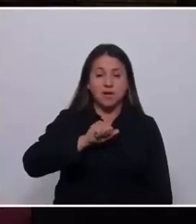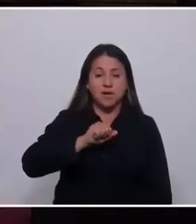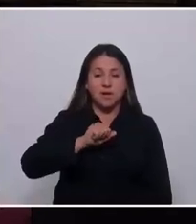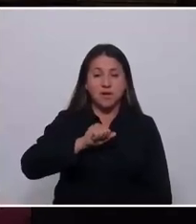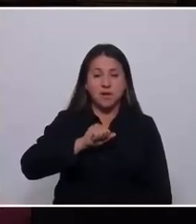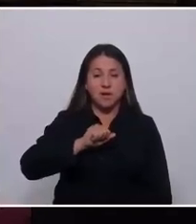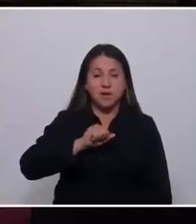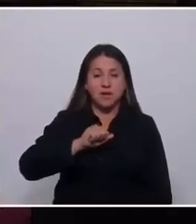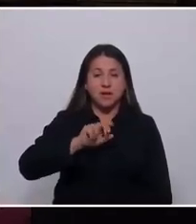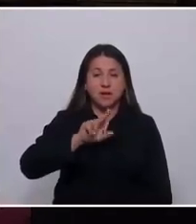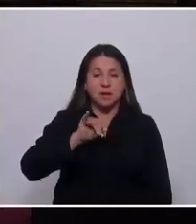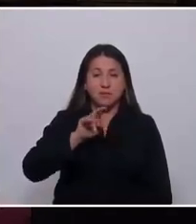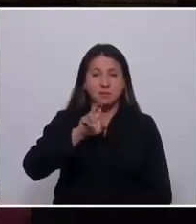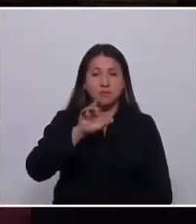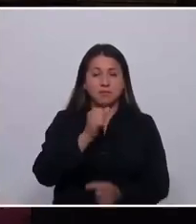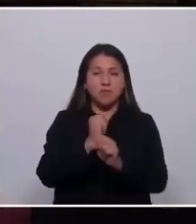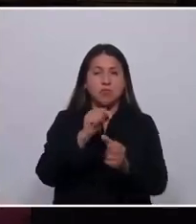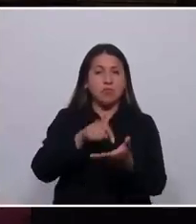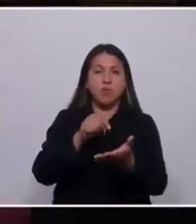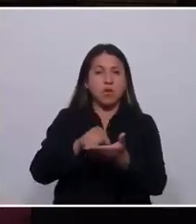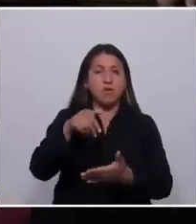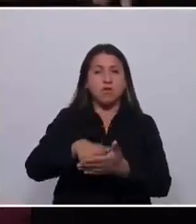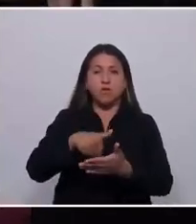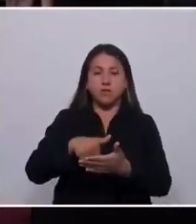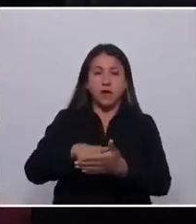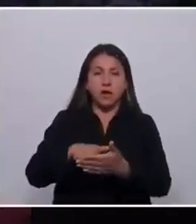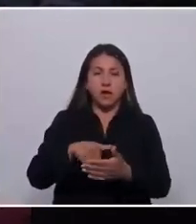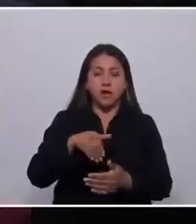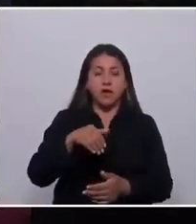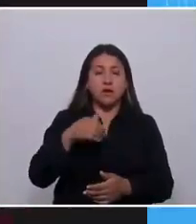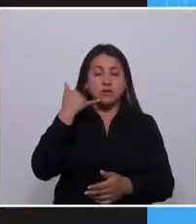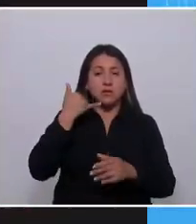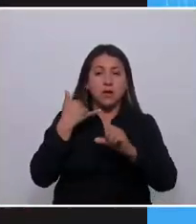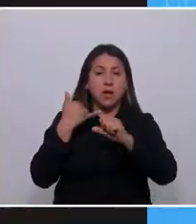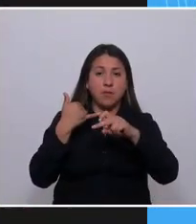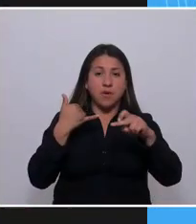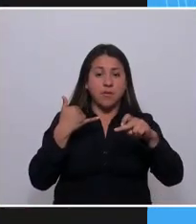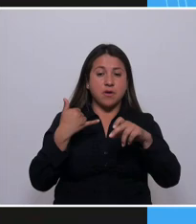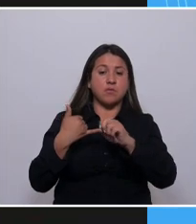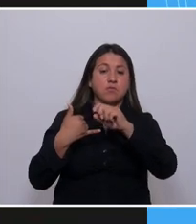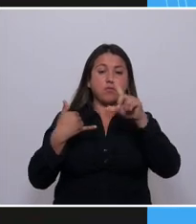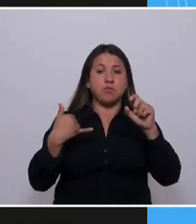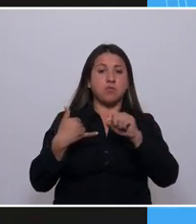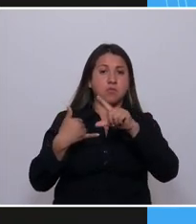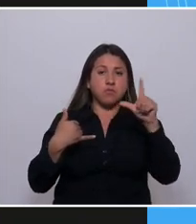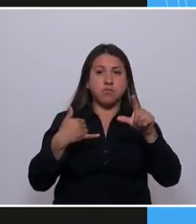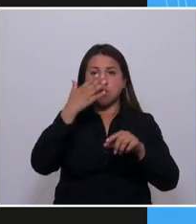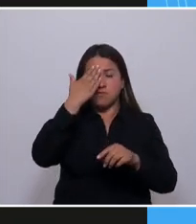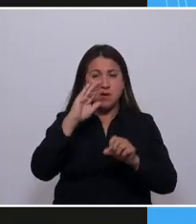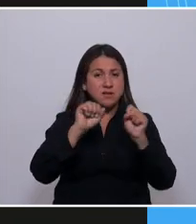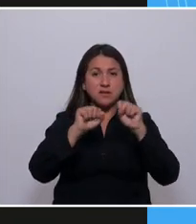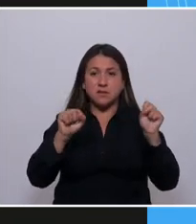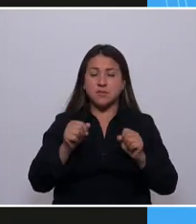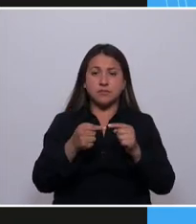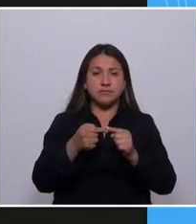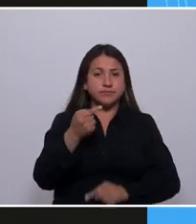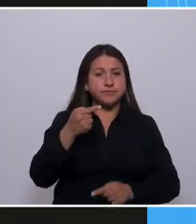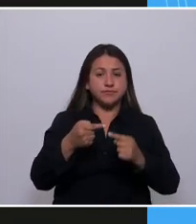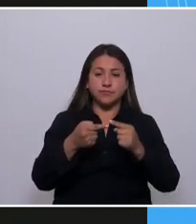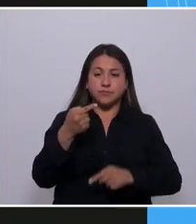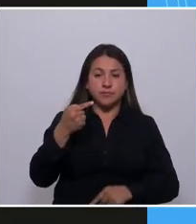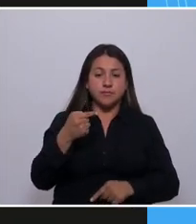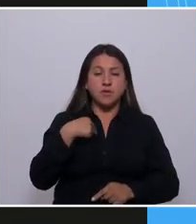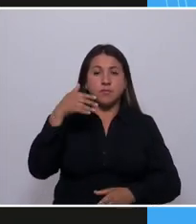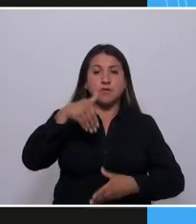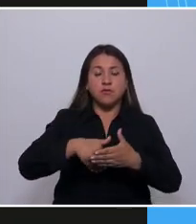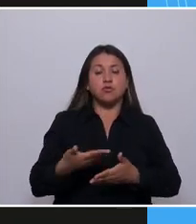he logrado votar porque no se logra abrir la botonera. Está muy malo el sistema, se cae. Ya mi voto